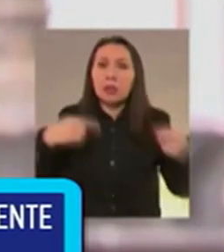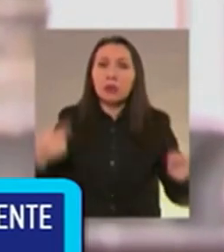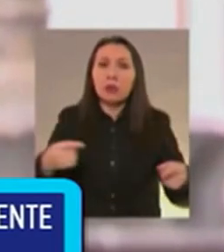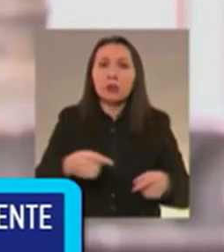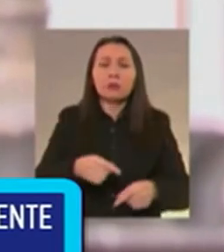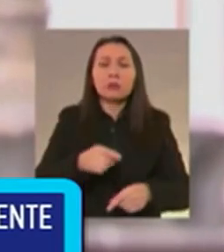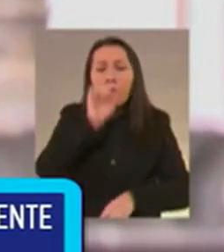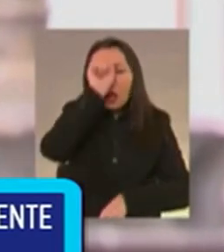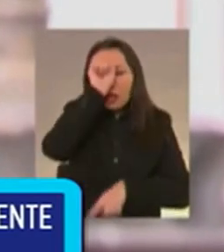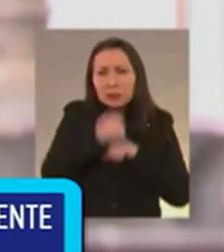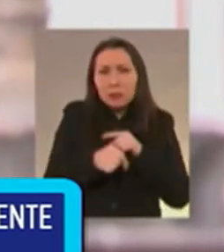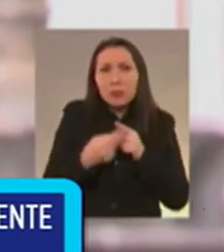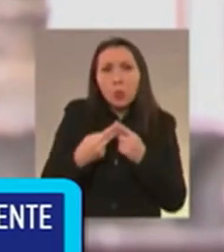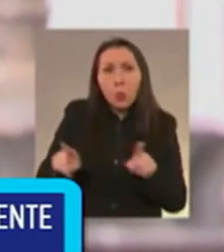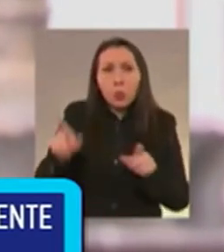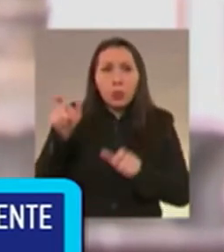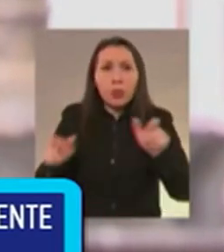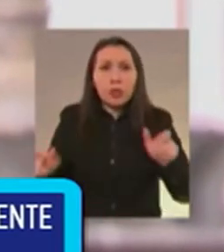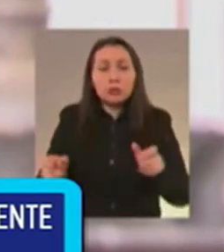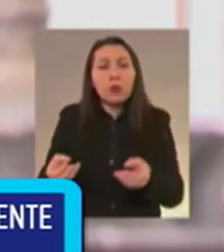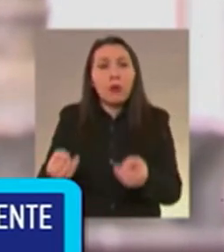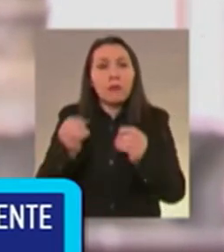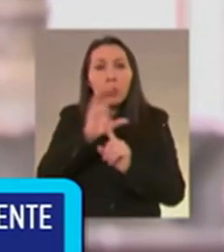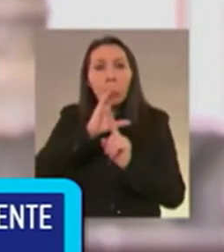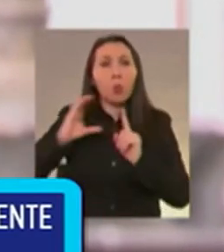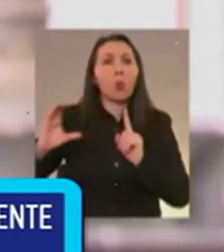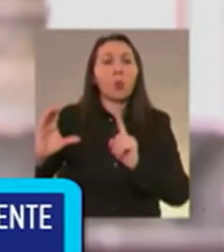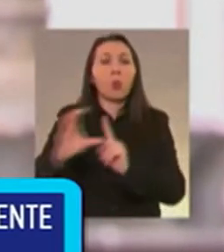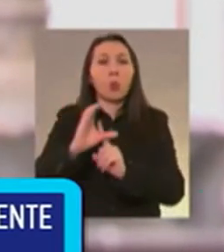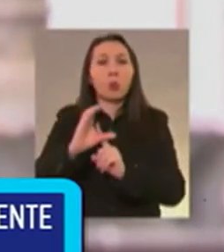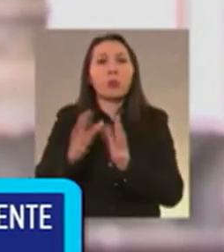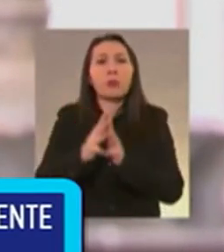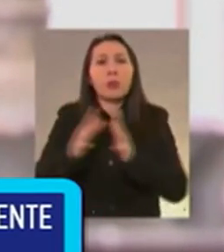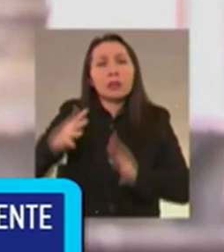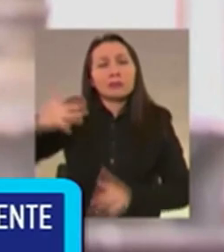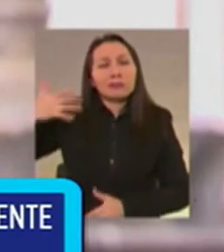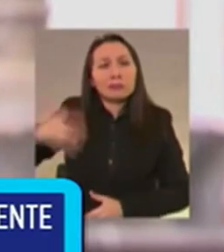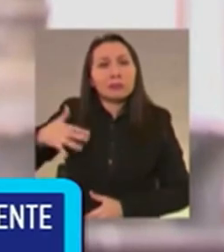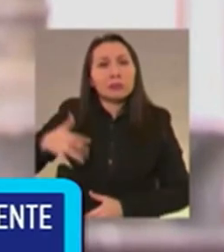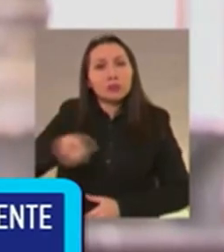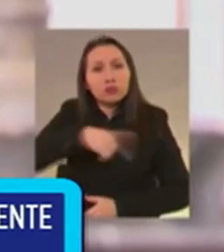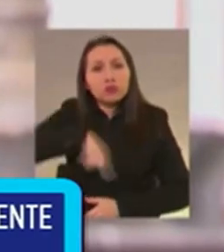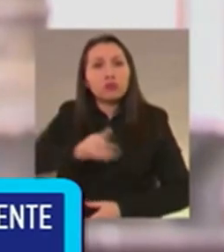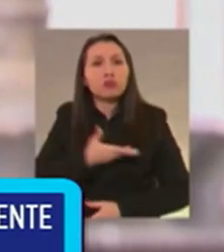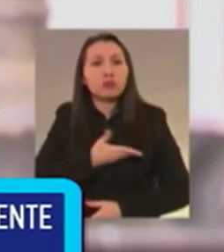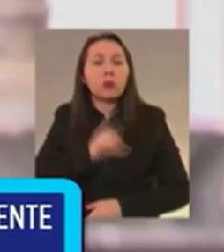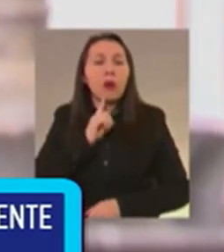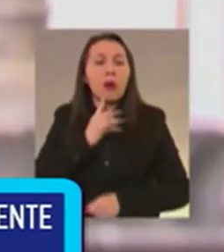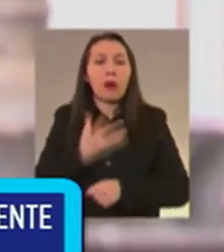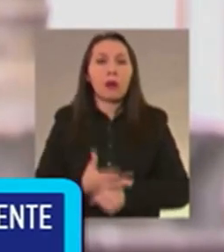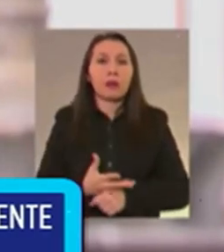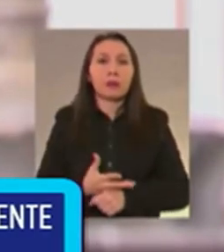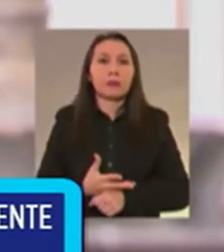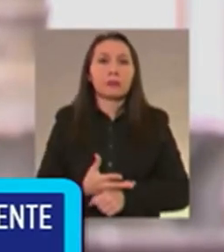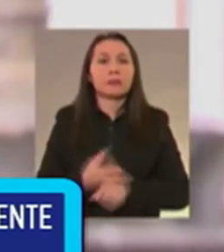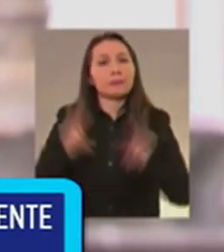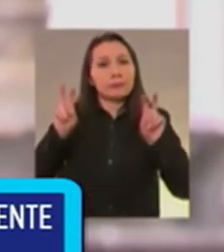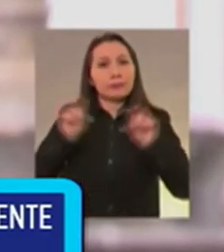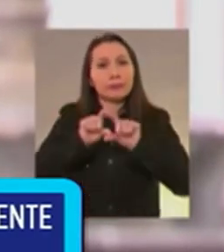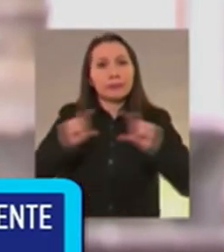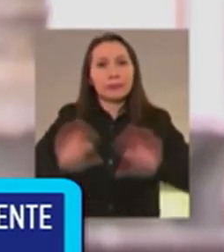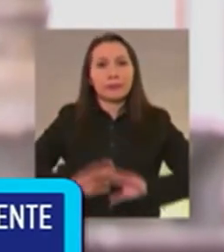tolerancia hacia el otro, es uno de los bienes culturales más significativos con que contamos. Cierre de cita.